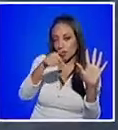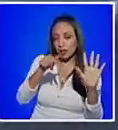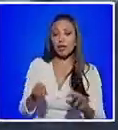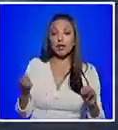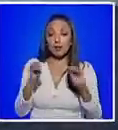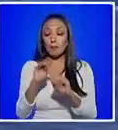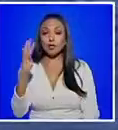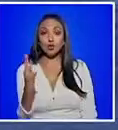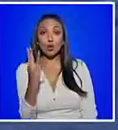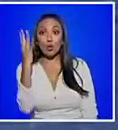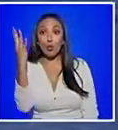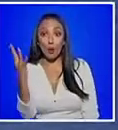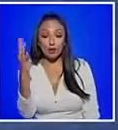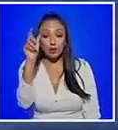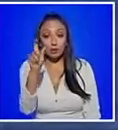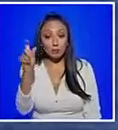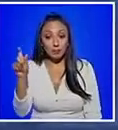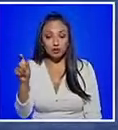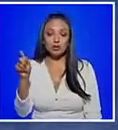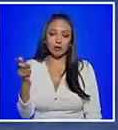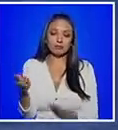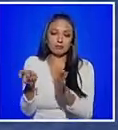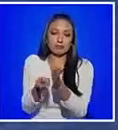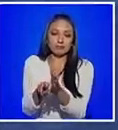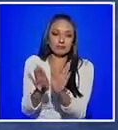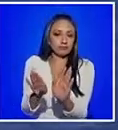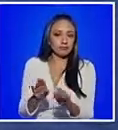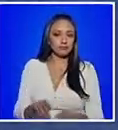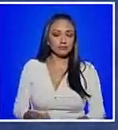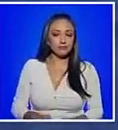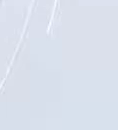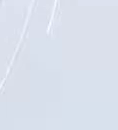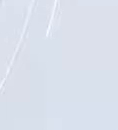los 4 restantes eran pasajeros.